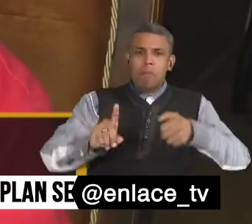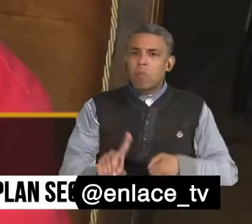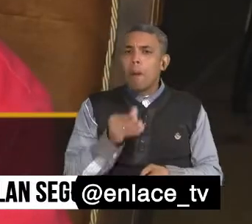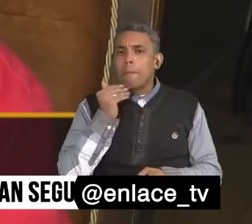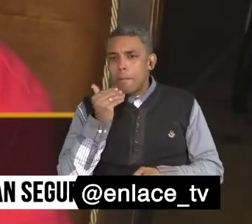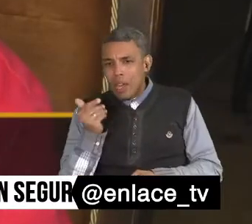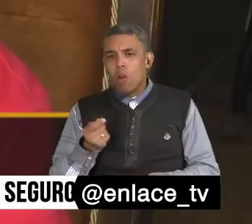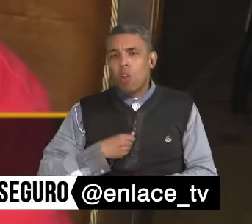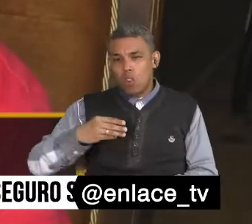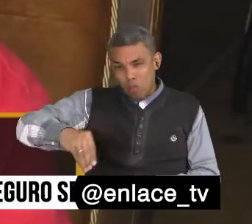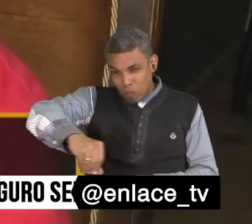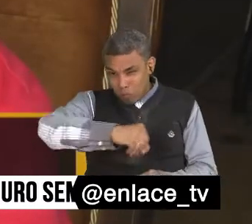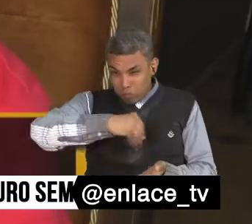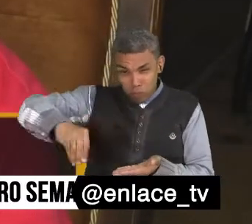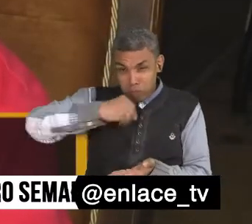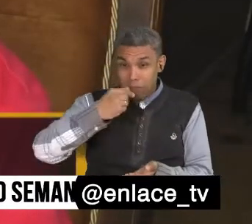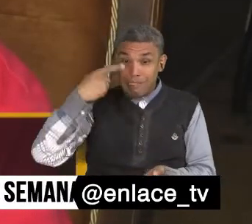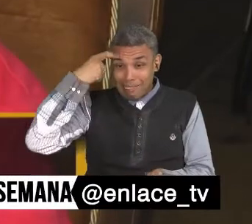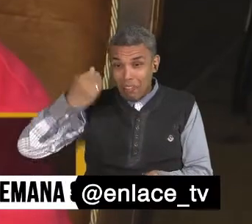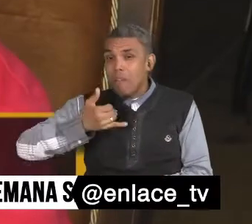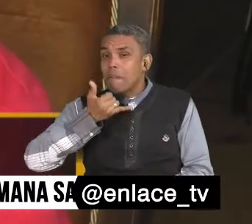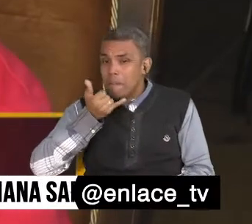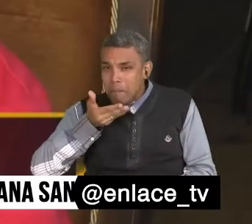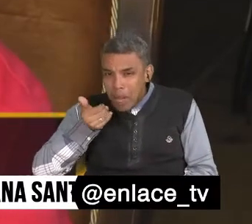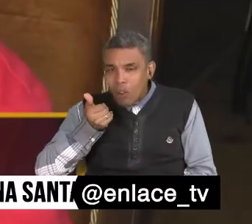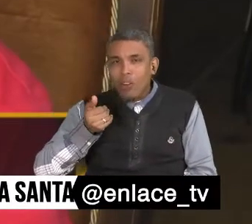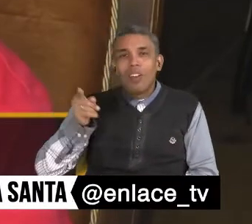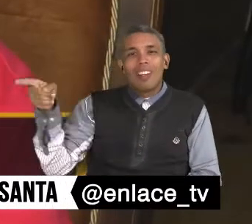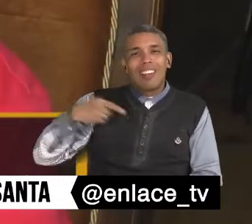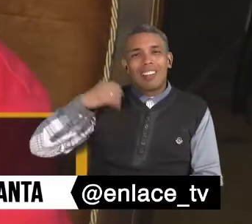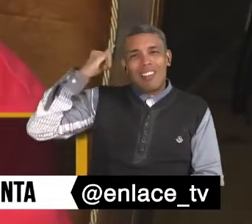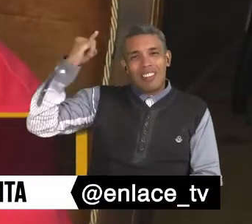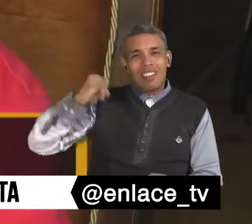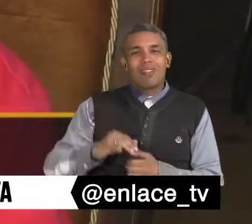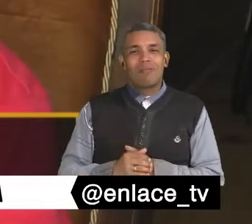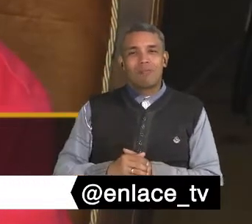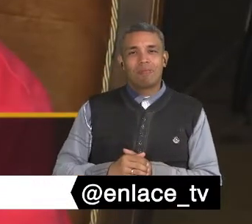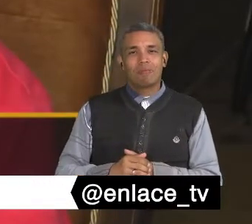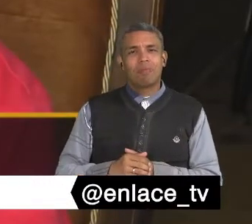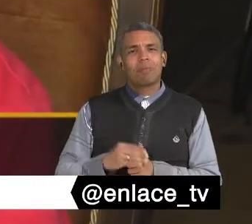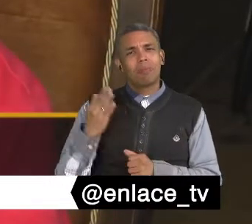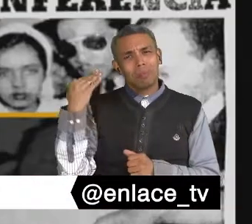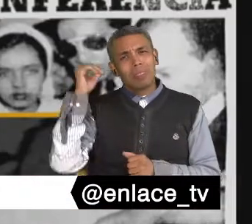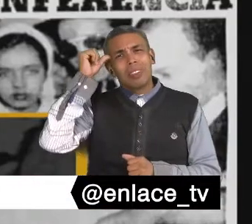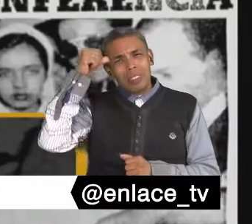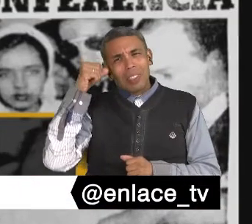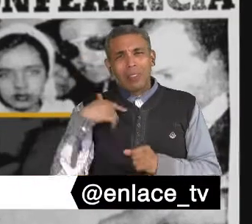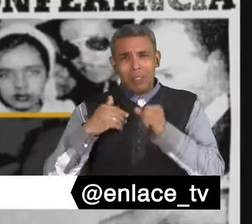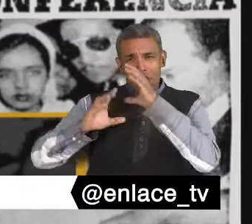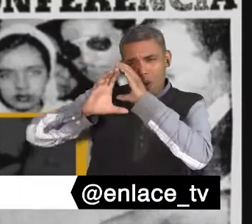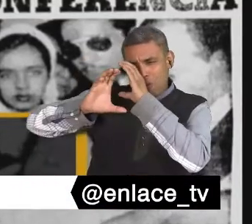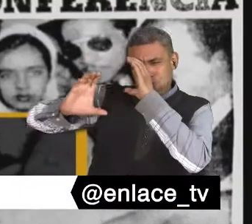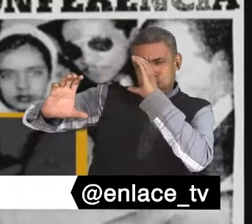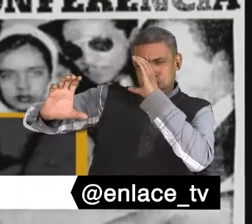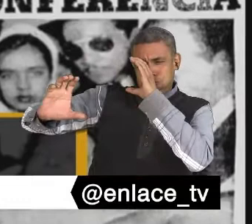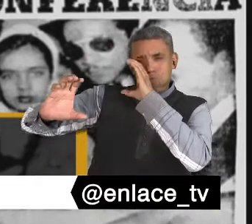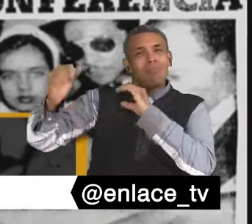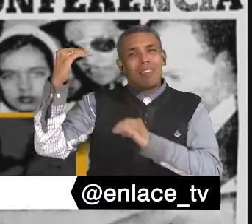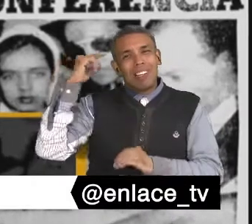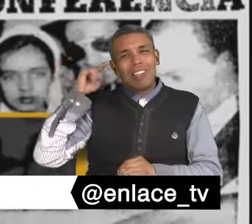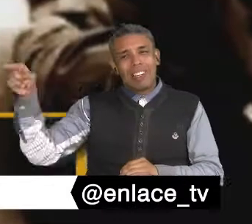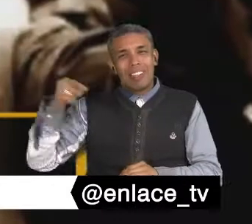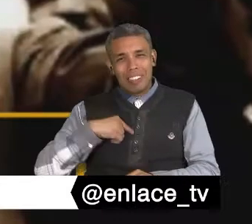Nuevo, y eso fue la fábrica. Ahí en la batallón estuvieron cañones de esos que hicieron. 69 años después del llamado